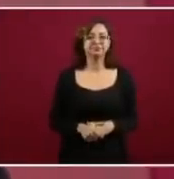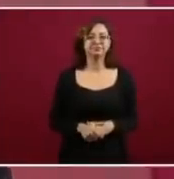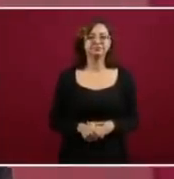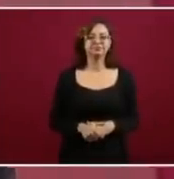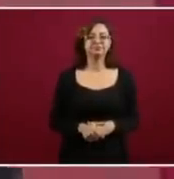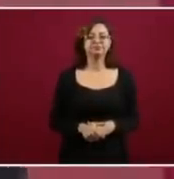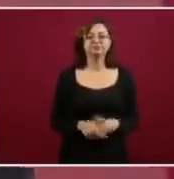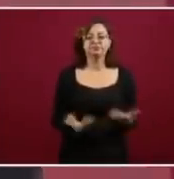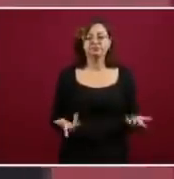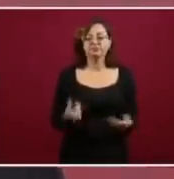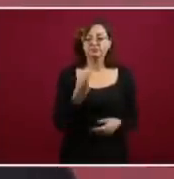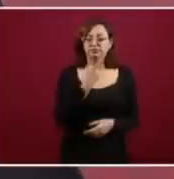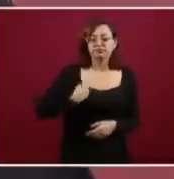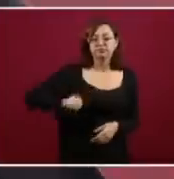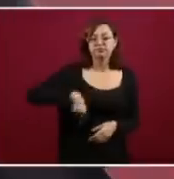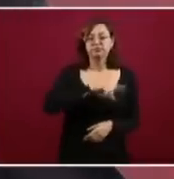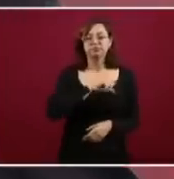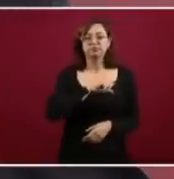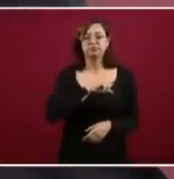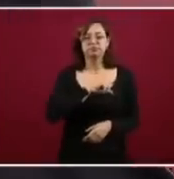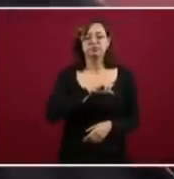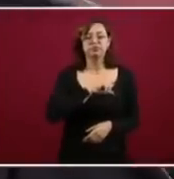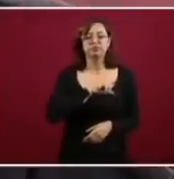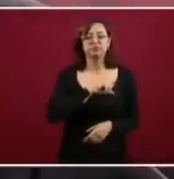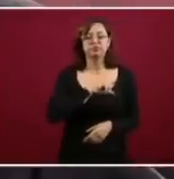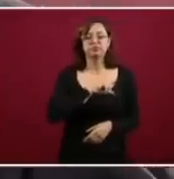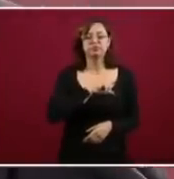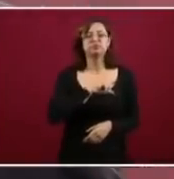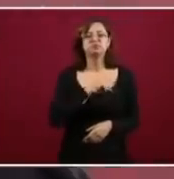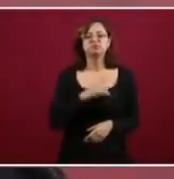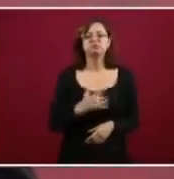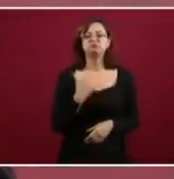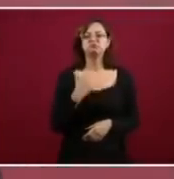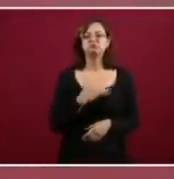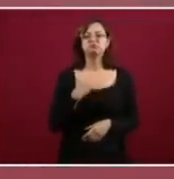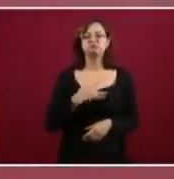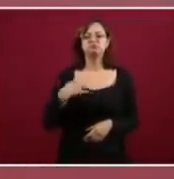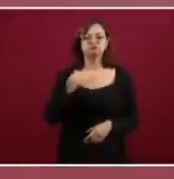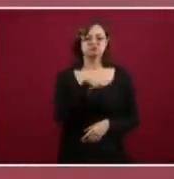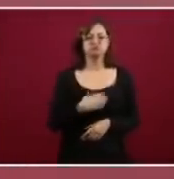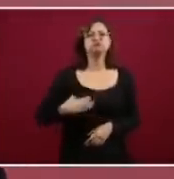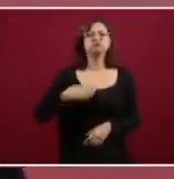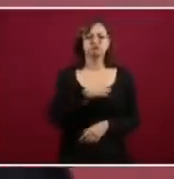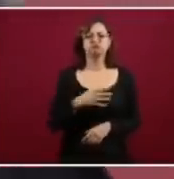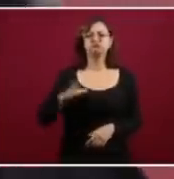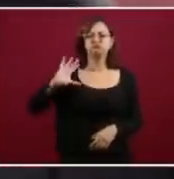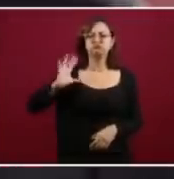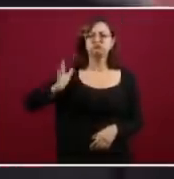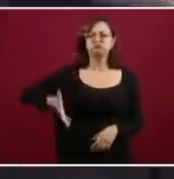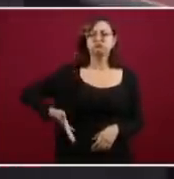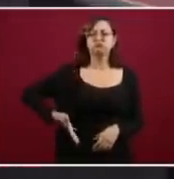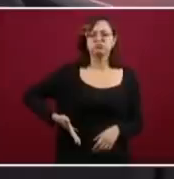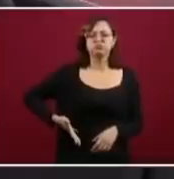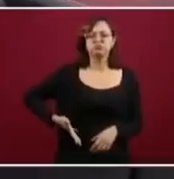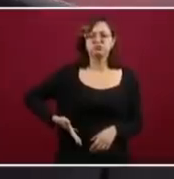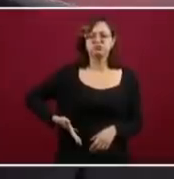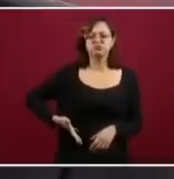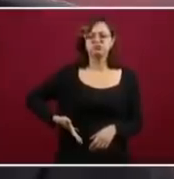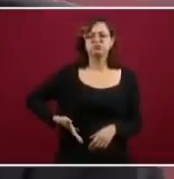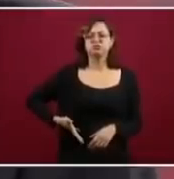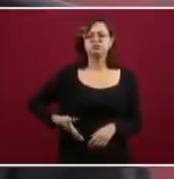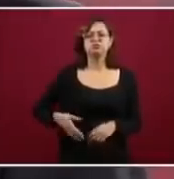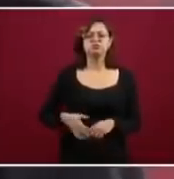y en el caso de nosotros es un orgullo poder decir que el estado